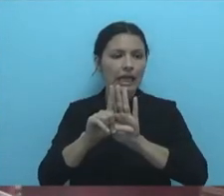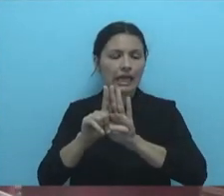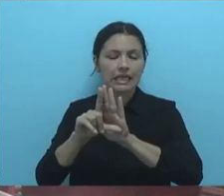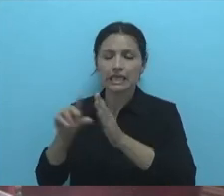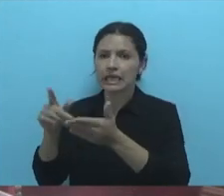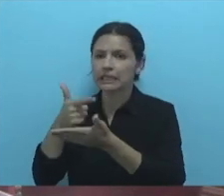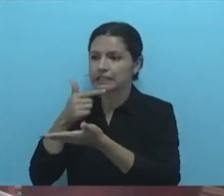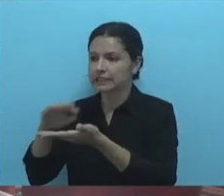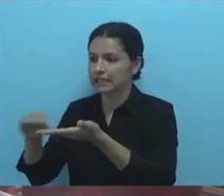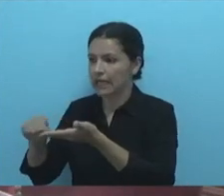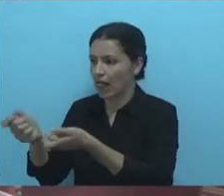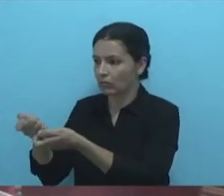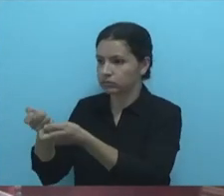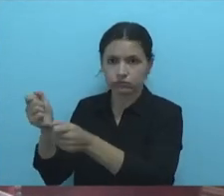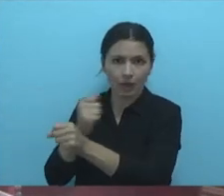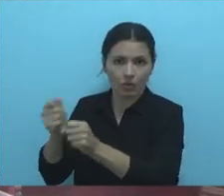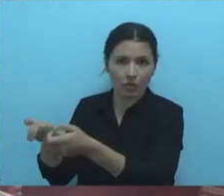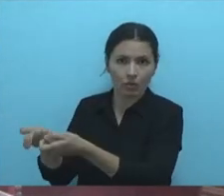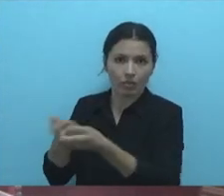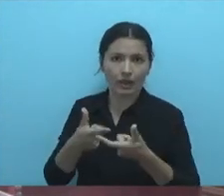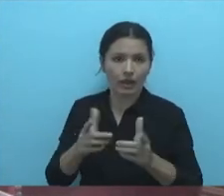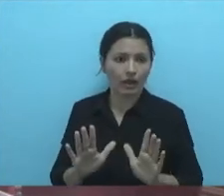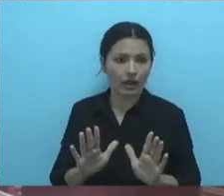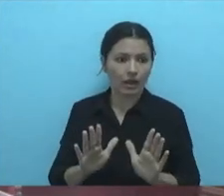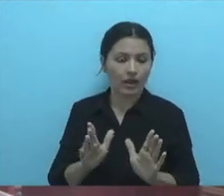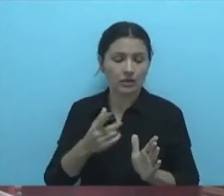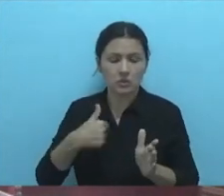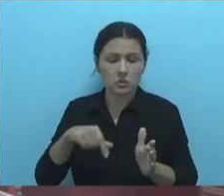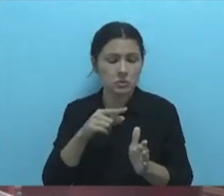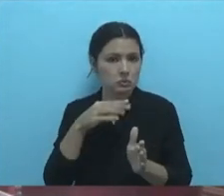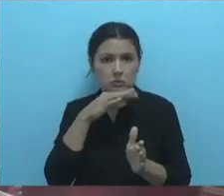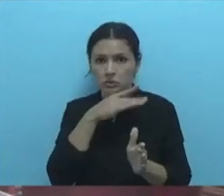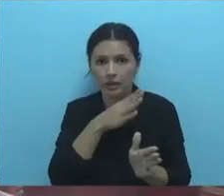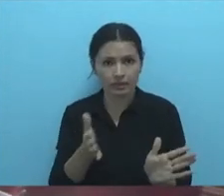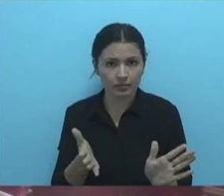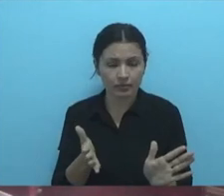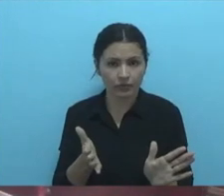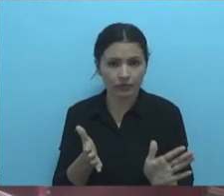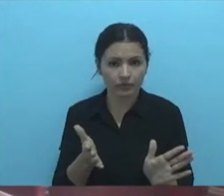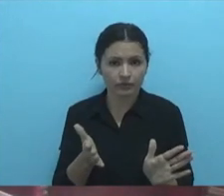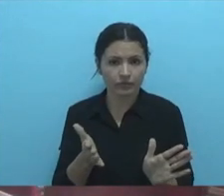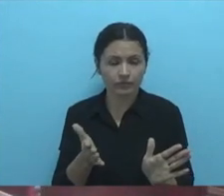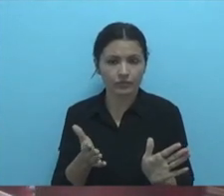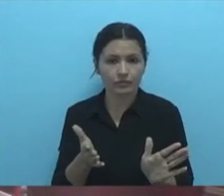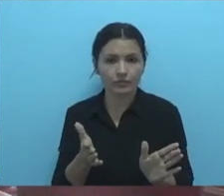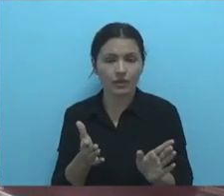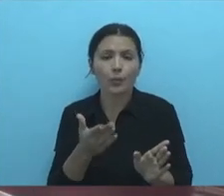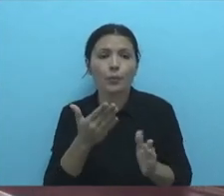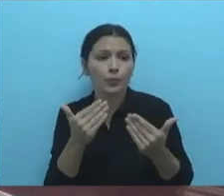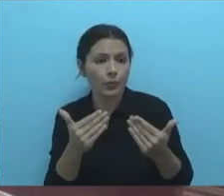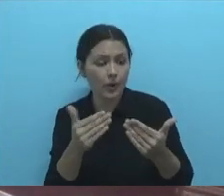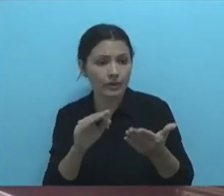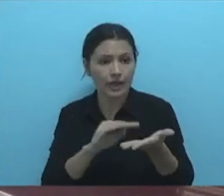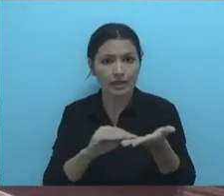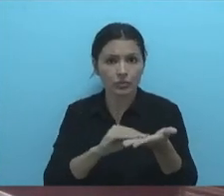ninguno de los diputados tiene la obligación de conocer lo que a lo mejor puntualmente la diputada conoce